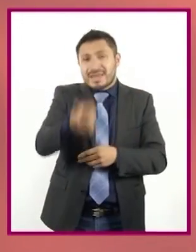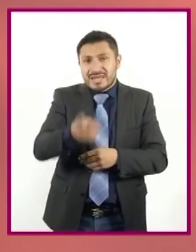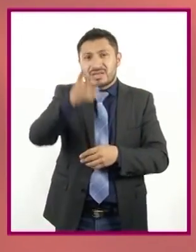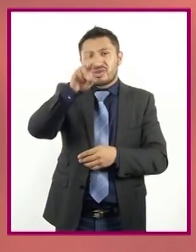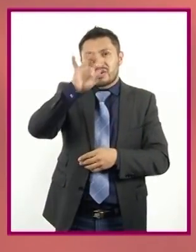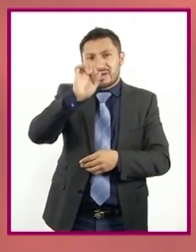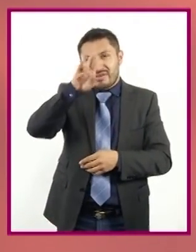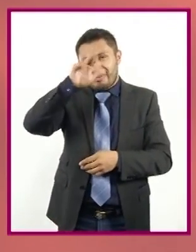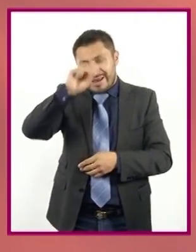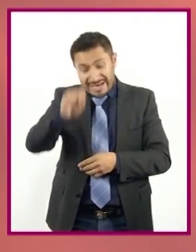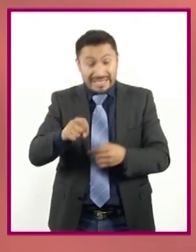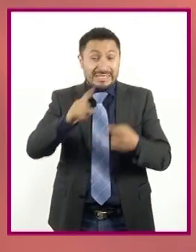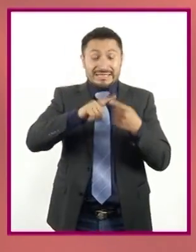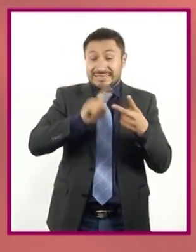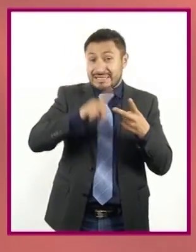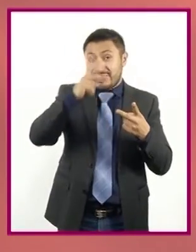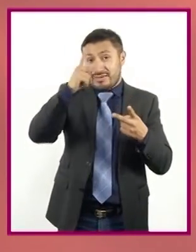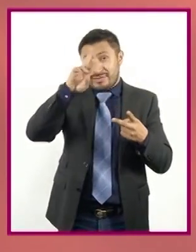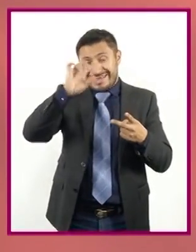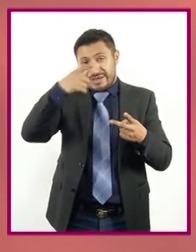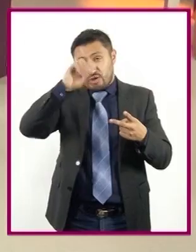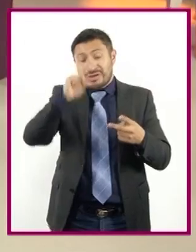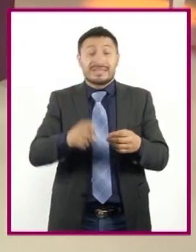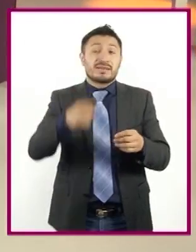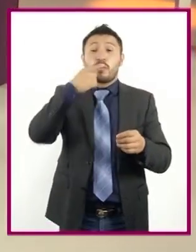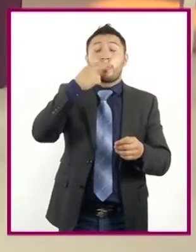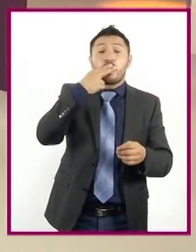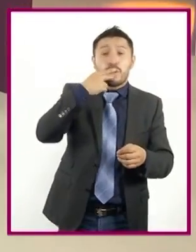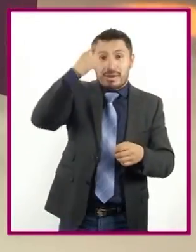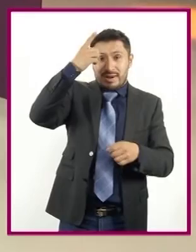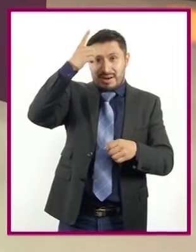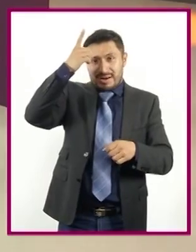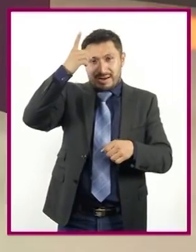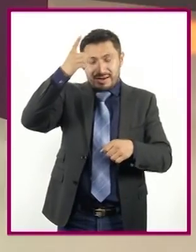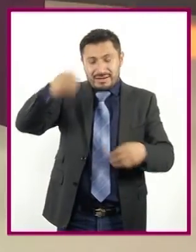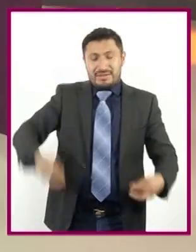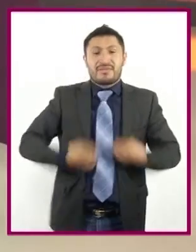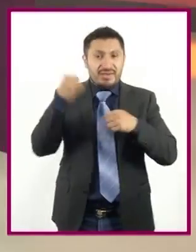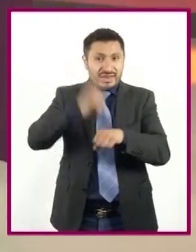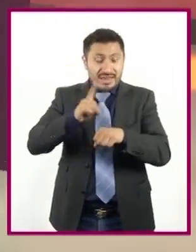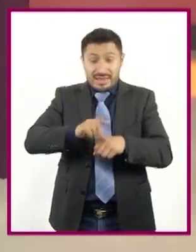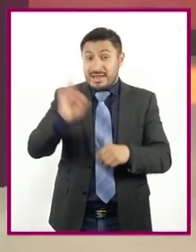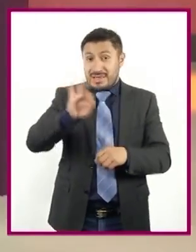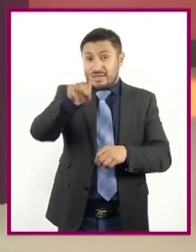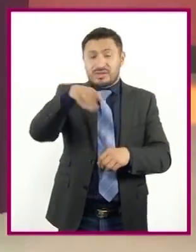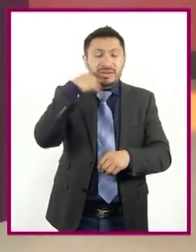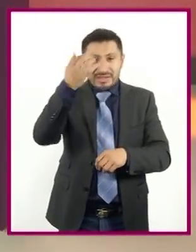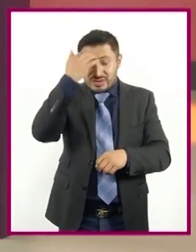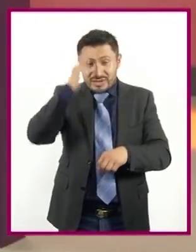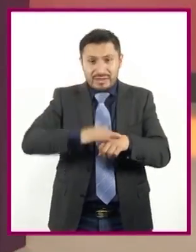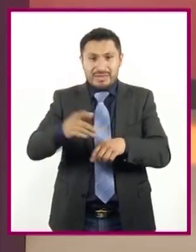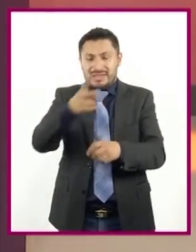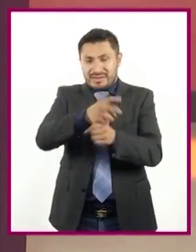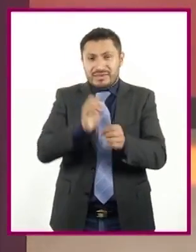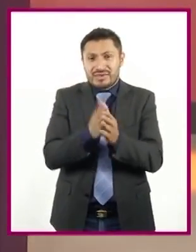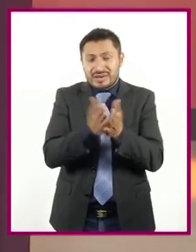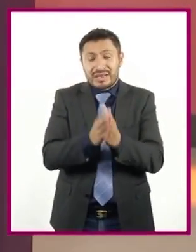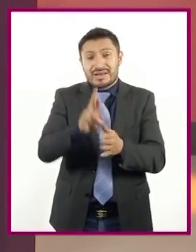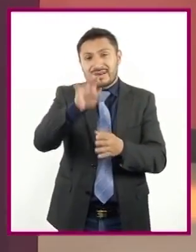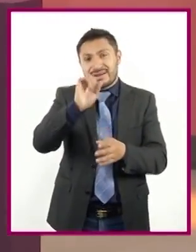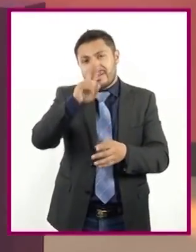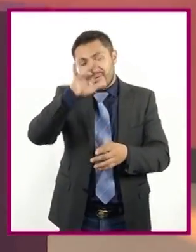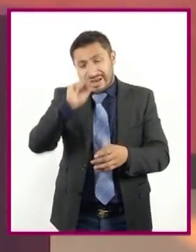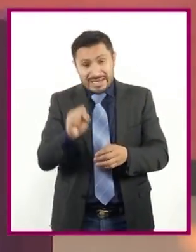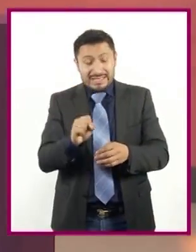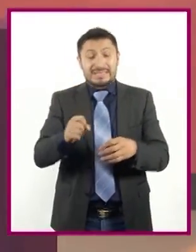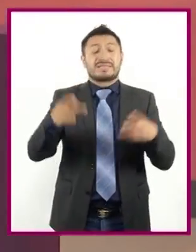para utilizar en su vida diaria. Y si quieren conocer aún más, les invito a leer el libro Refranes y aforismos mexicanos